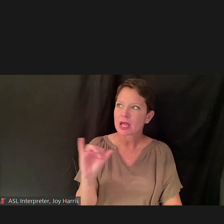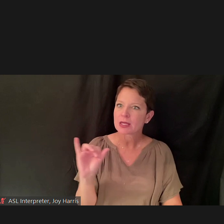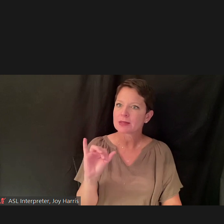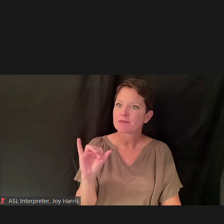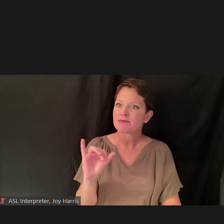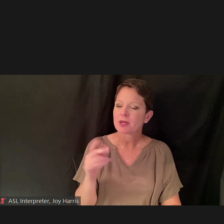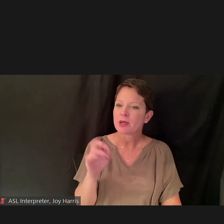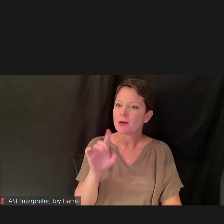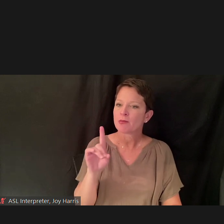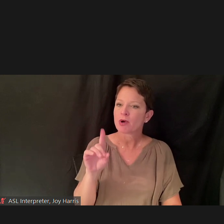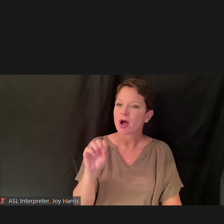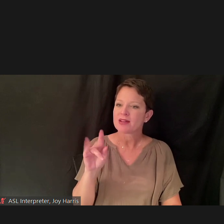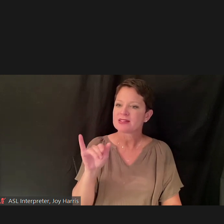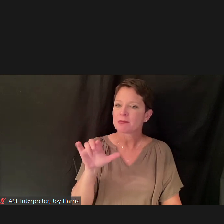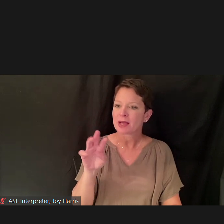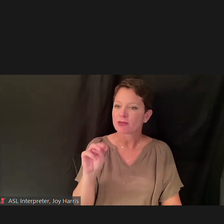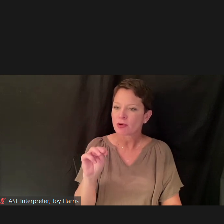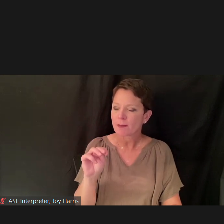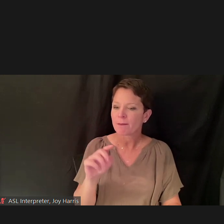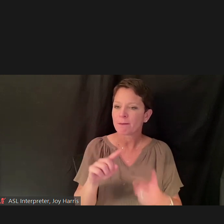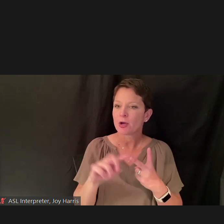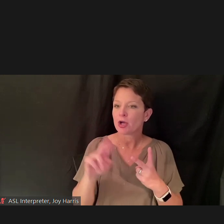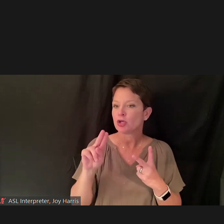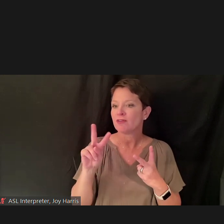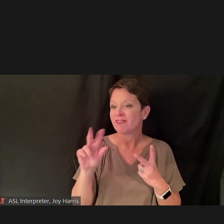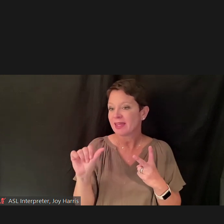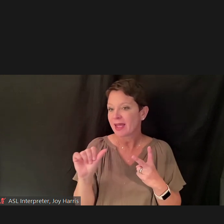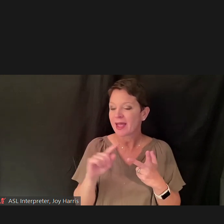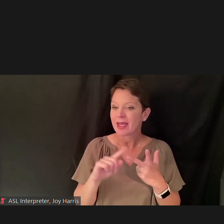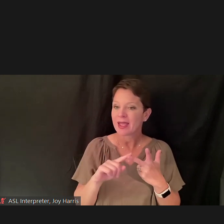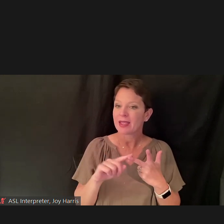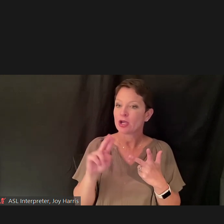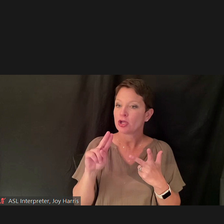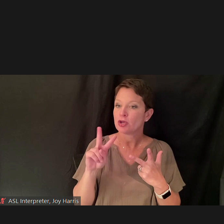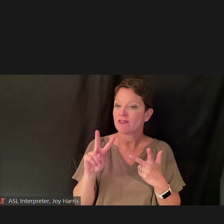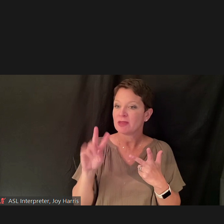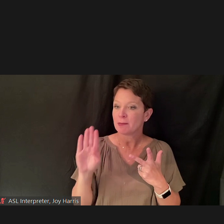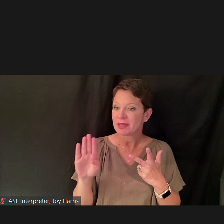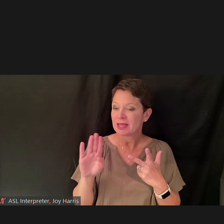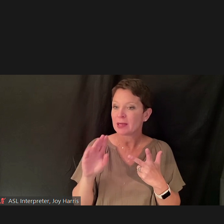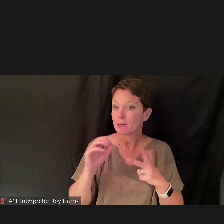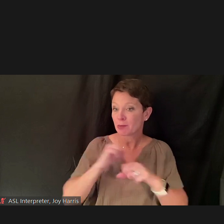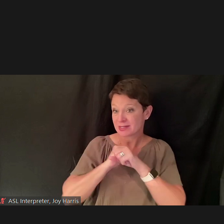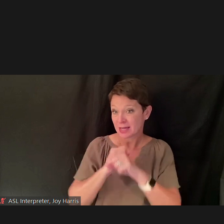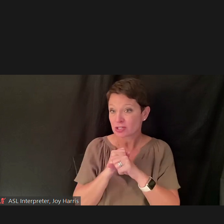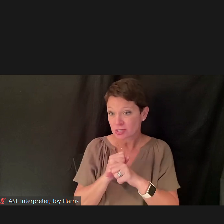busque etiqueta con un espectro amplio,